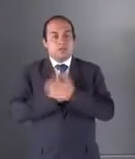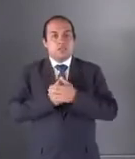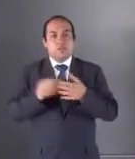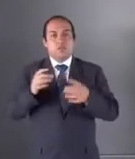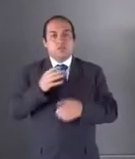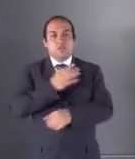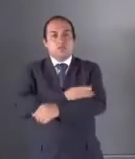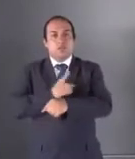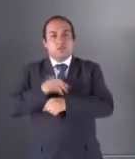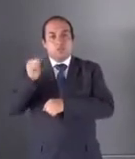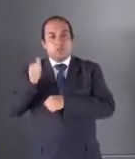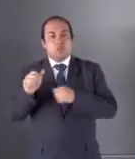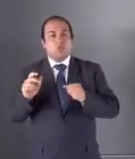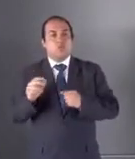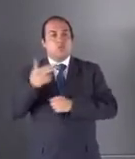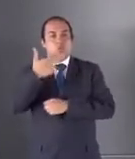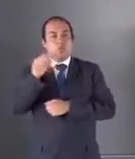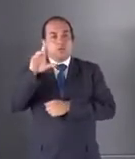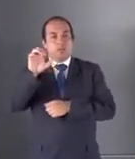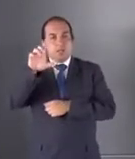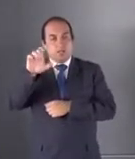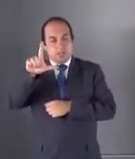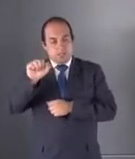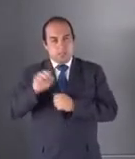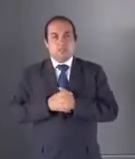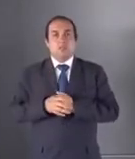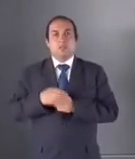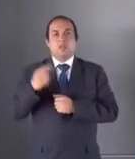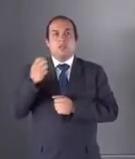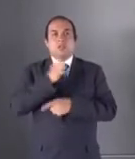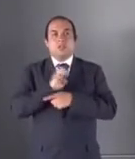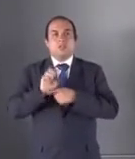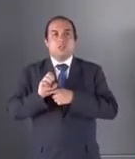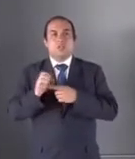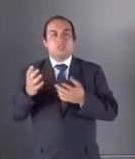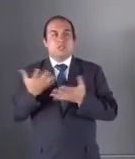propia zona de Xochimilco. Entonces,